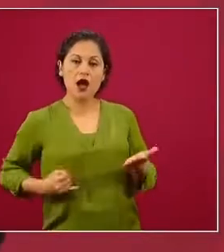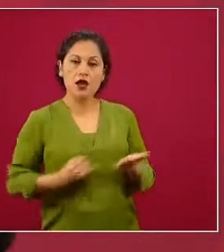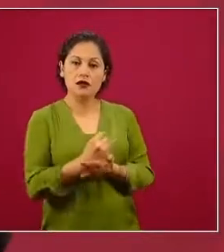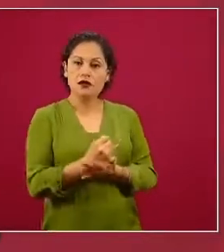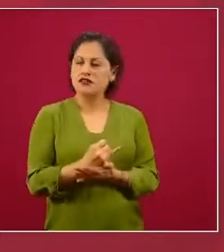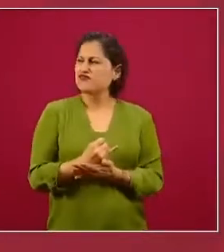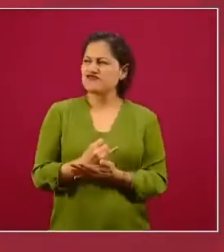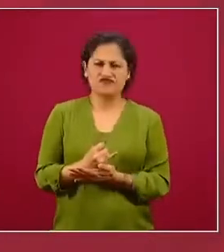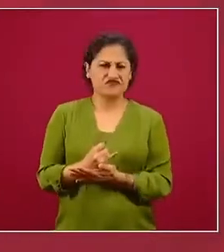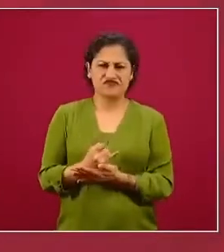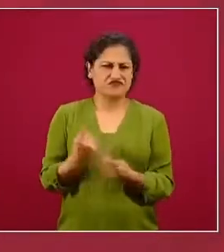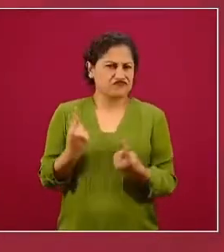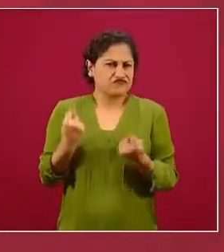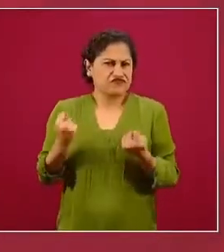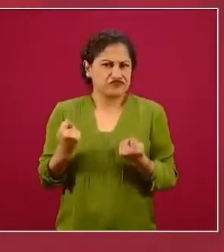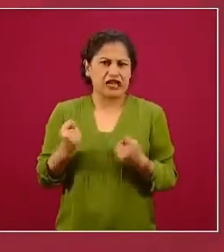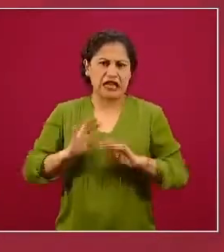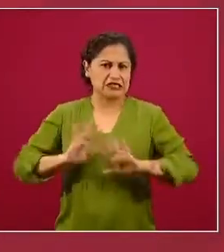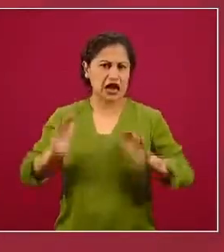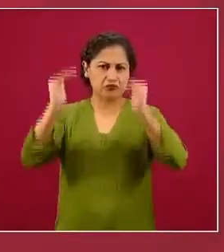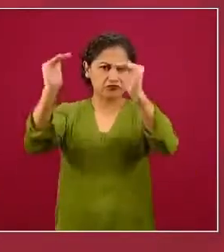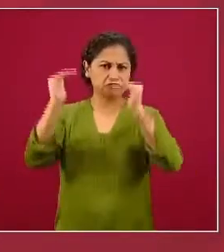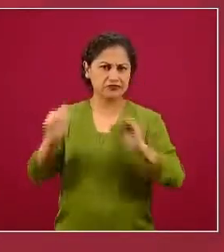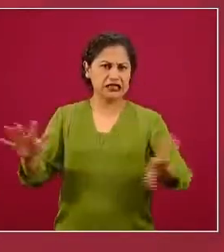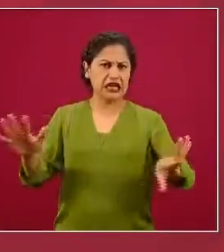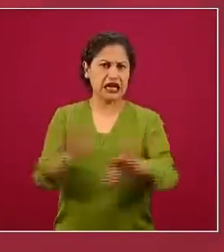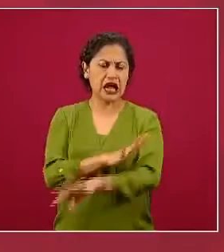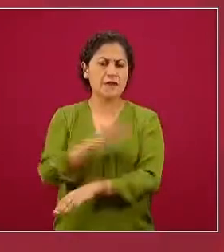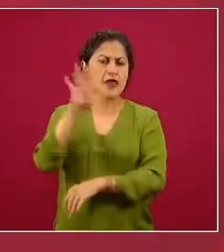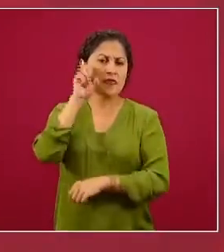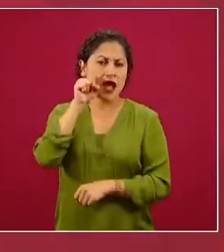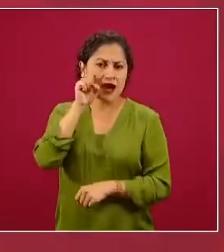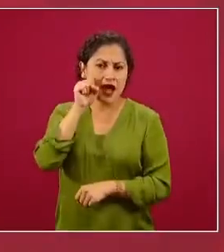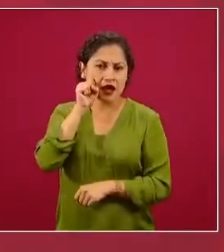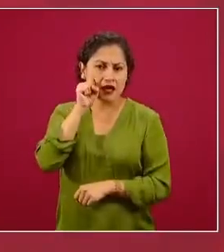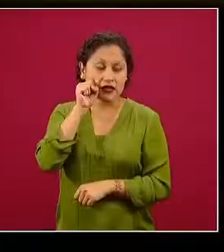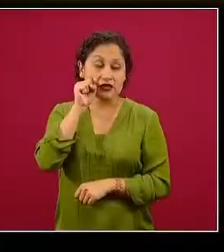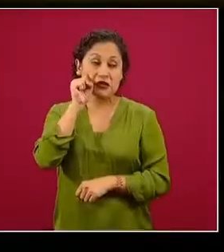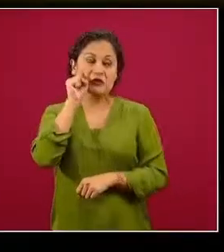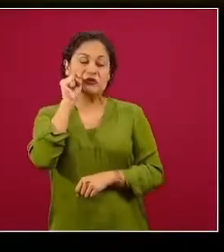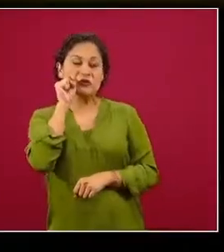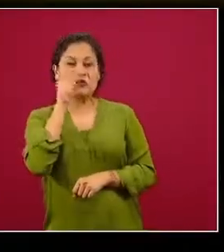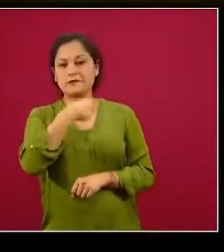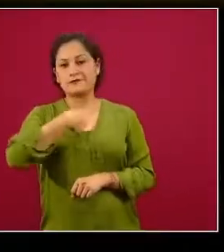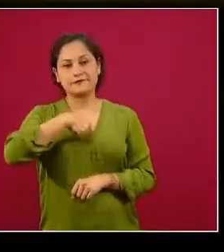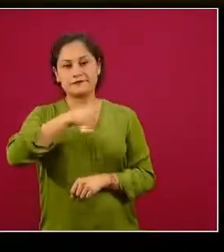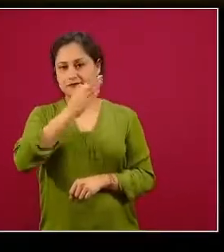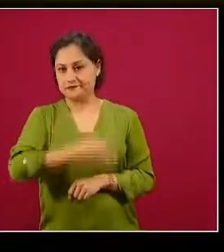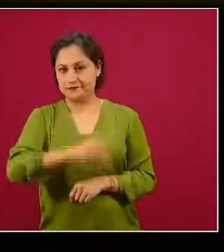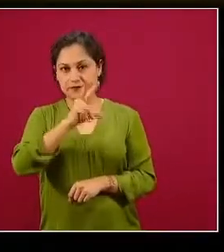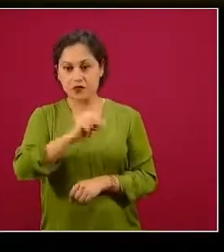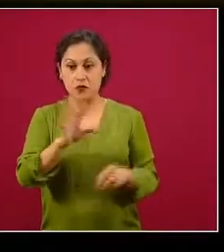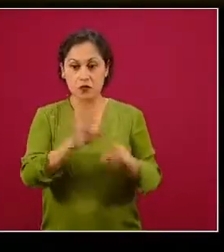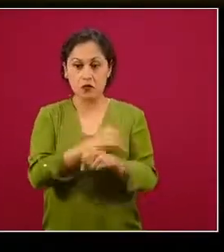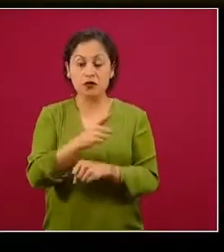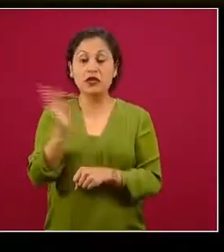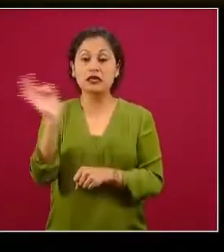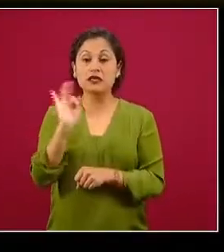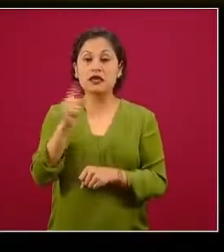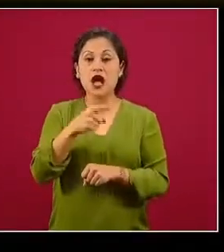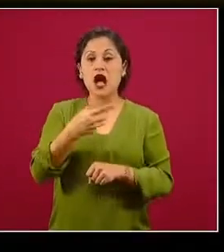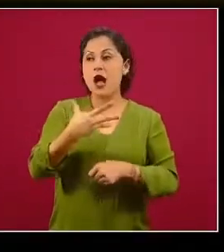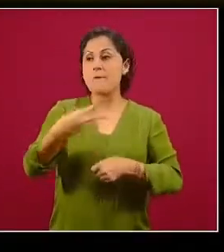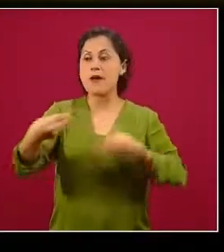las razones extensamente explicadas, el riesgo de rebrotes, si hay un desconfinamiento demasiado acelerado. Y